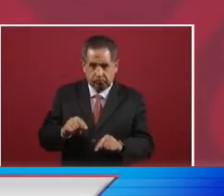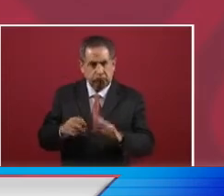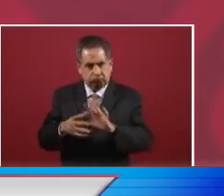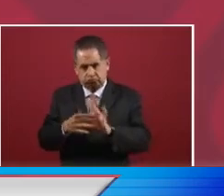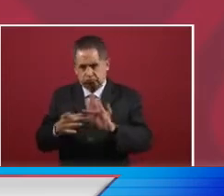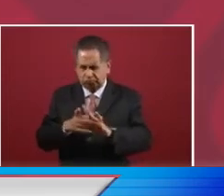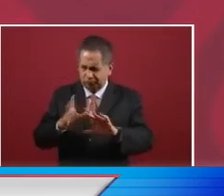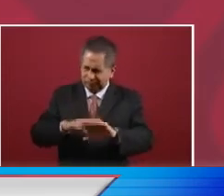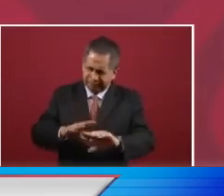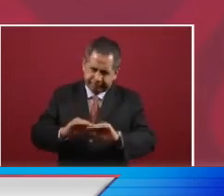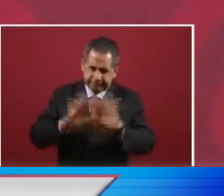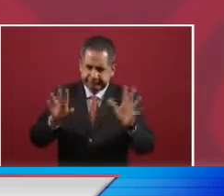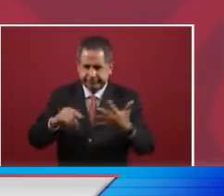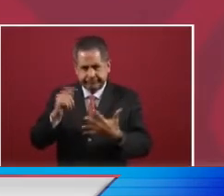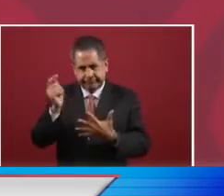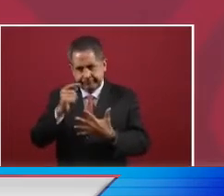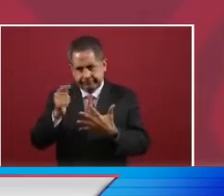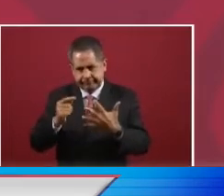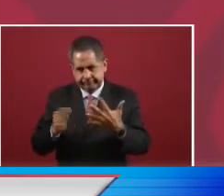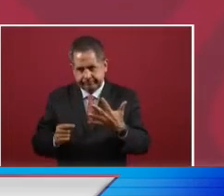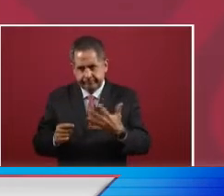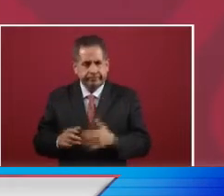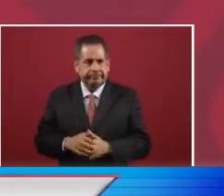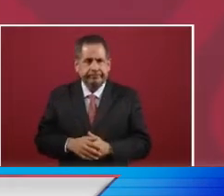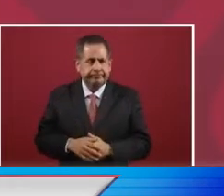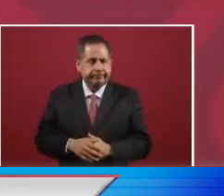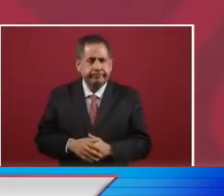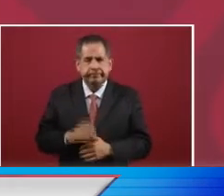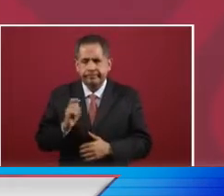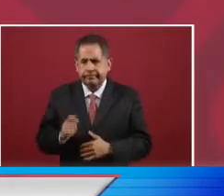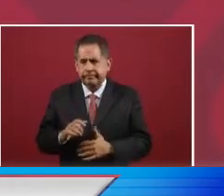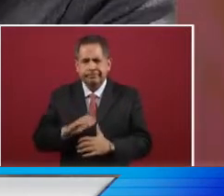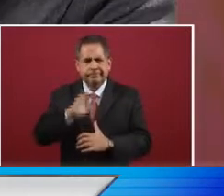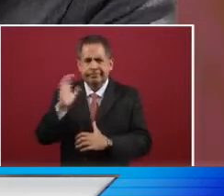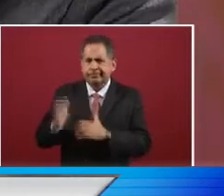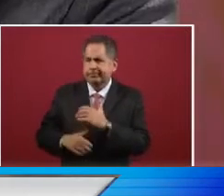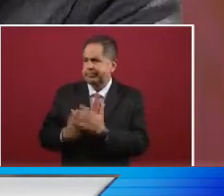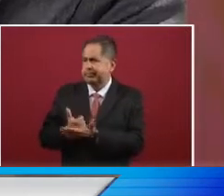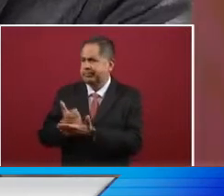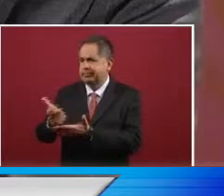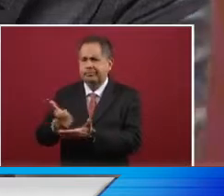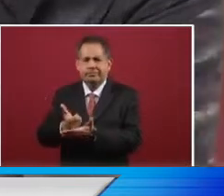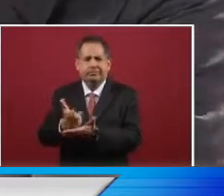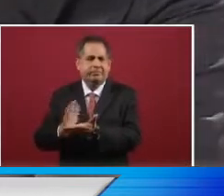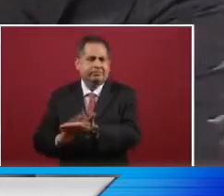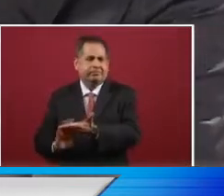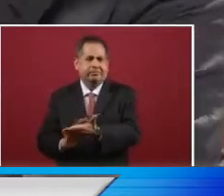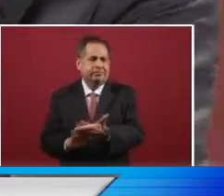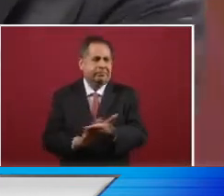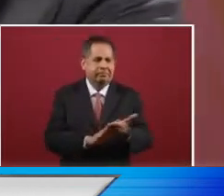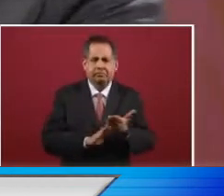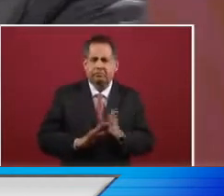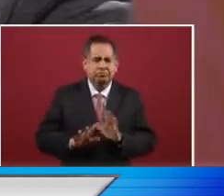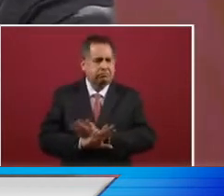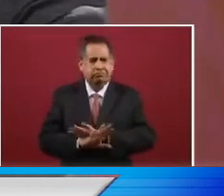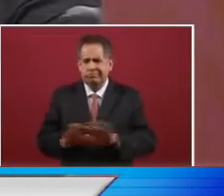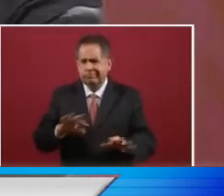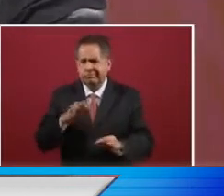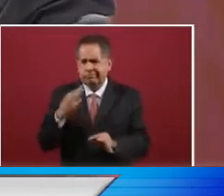Aeropuerto en Santa Lucía. Ya se concluyó la liquidación con todas las